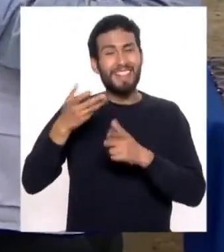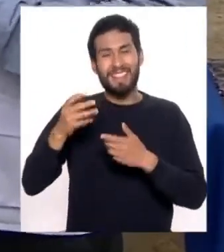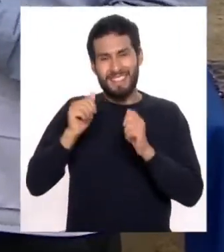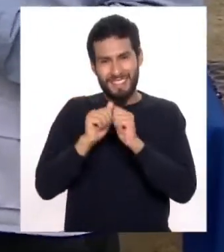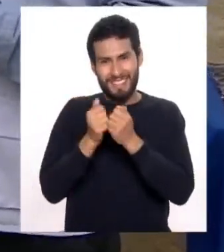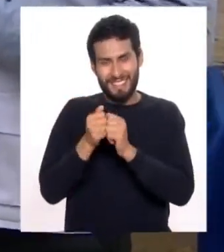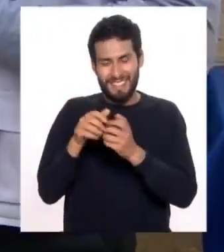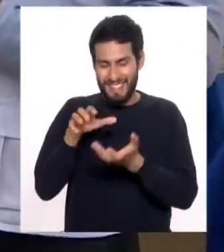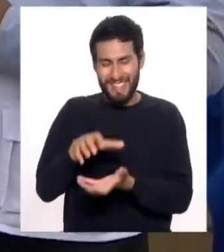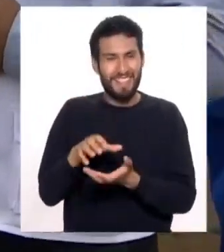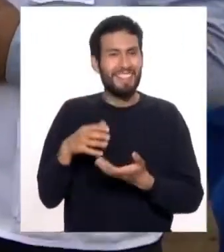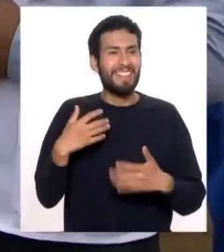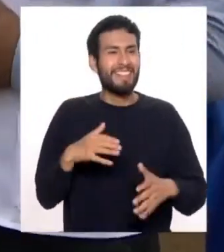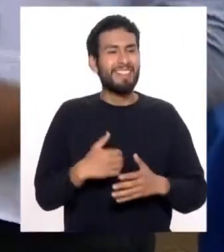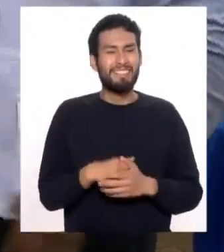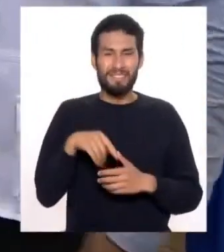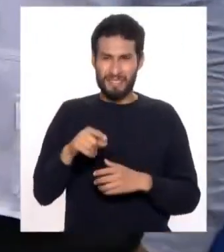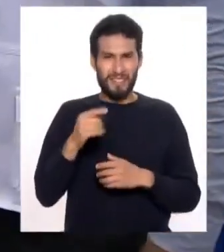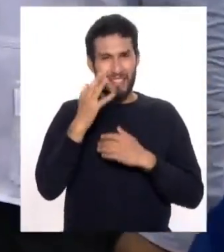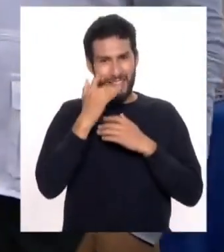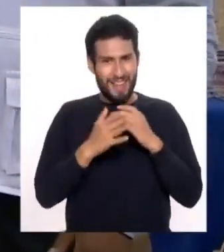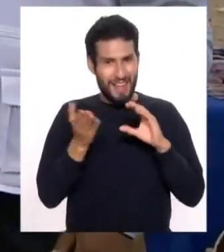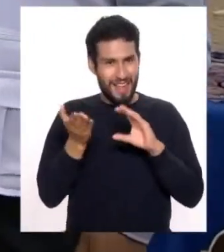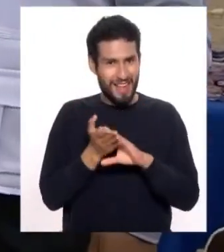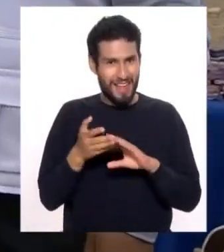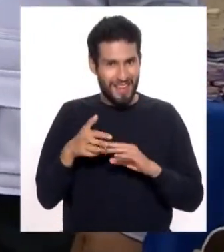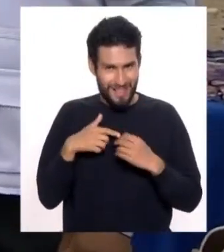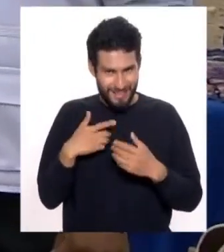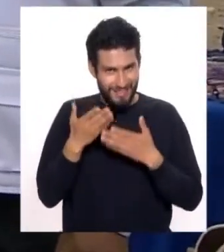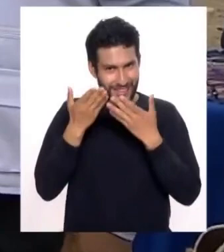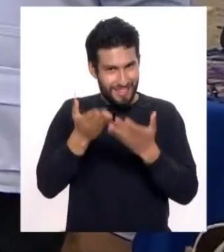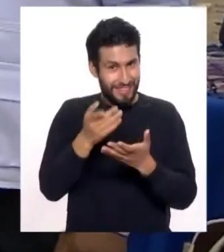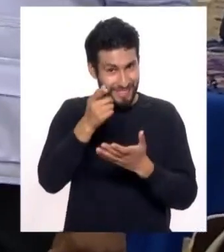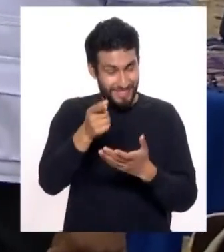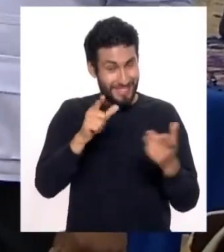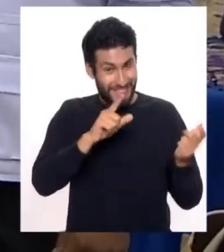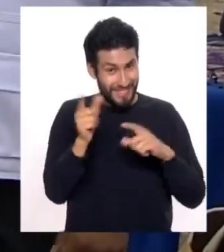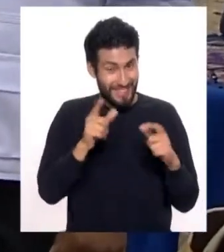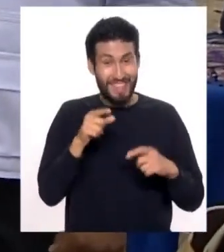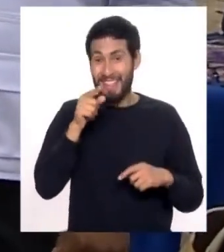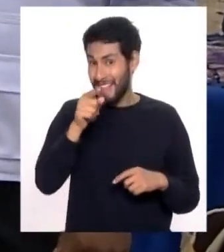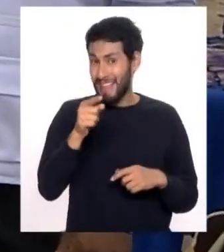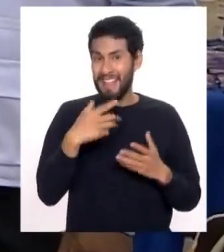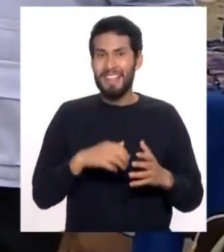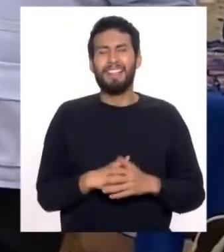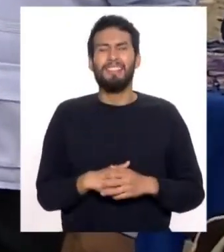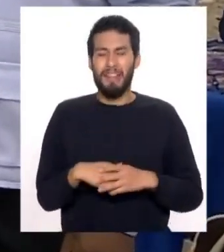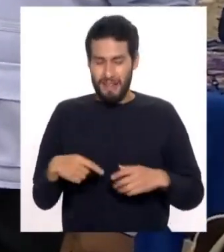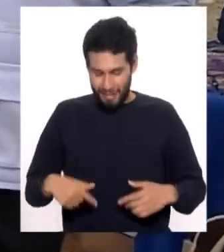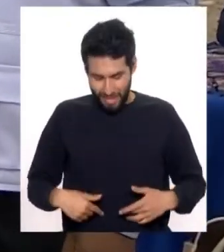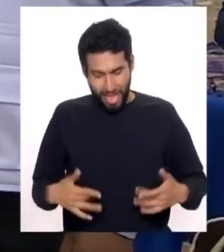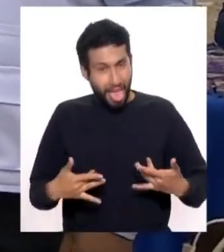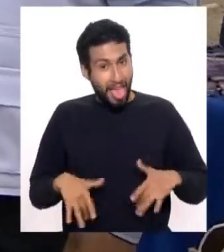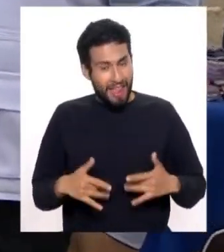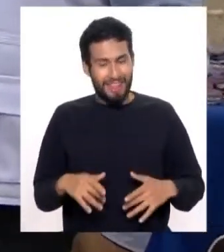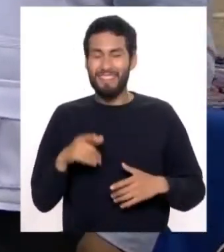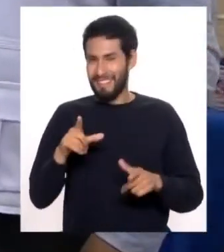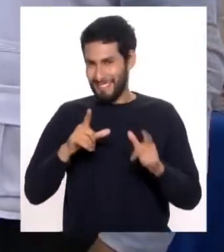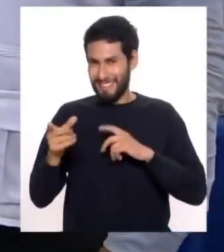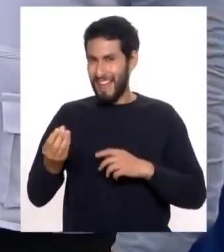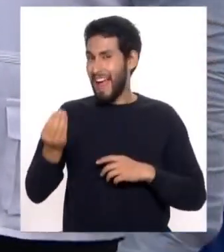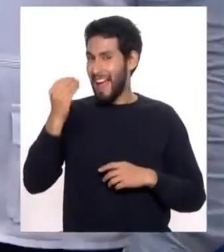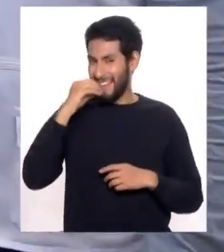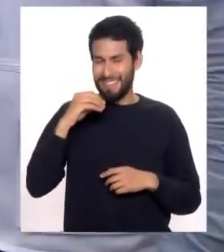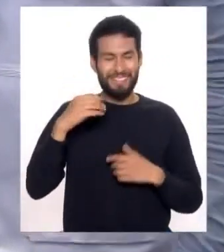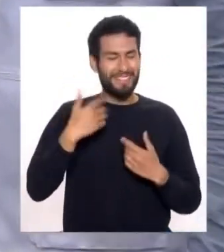los pancitos con sangrecita. Esto es lo que voy a llevarles ahora mismo, así que prepárense. Yo sé que han estado guardando estómago para esta